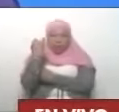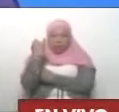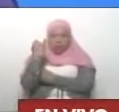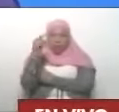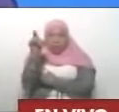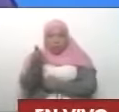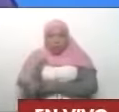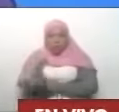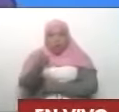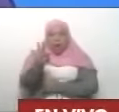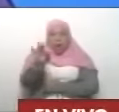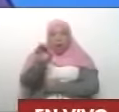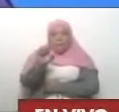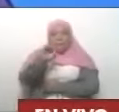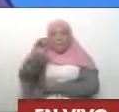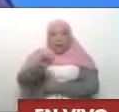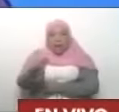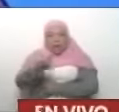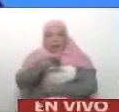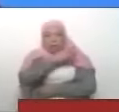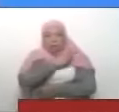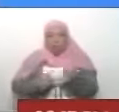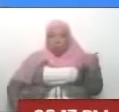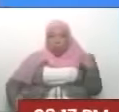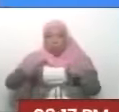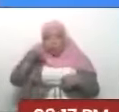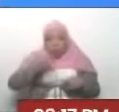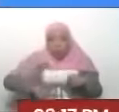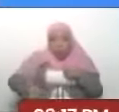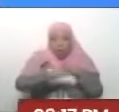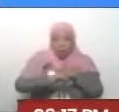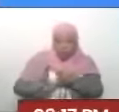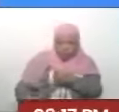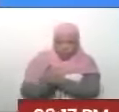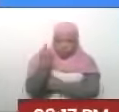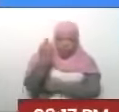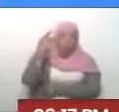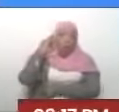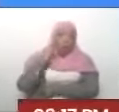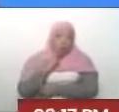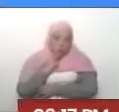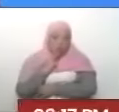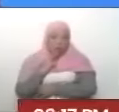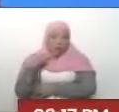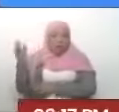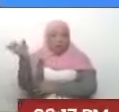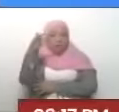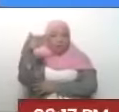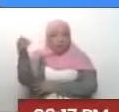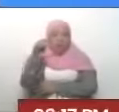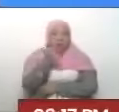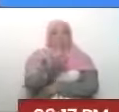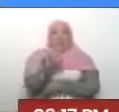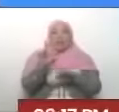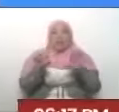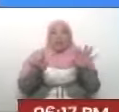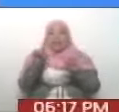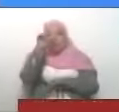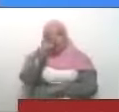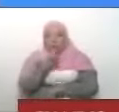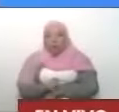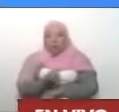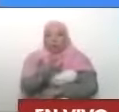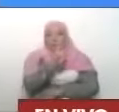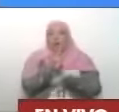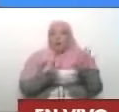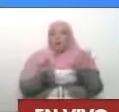Páez, del pueblo traicionado, y con la bandera de Bolívar se fue a cabalgar año 46, año